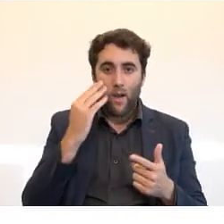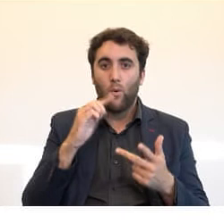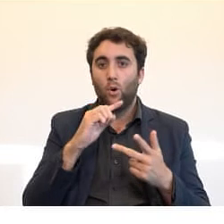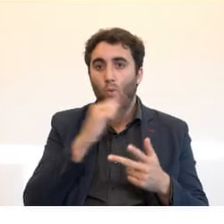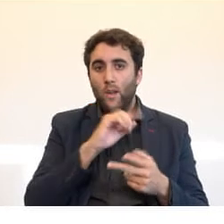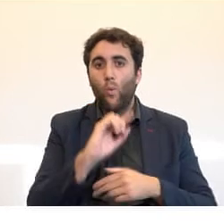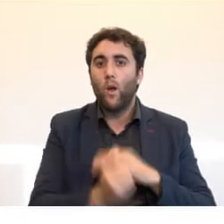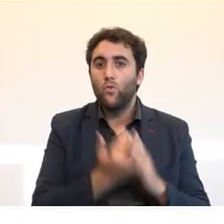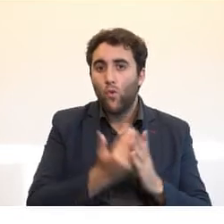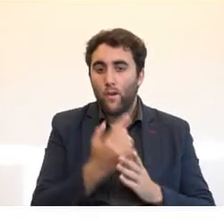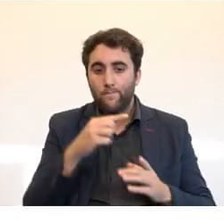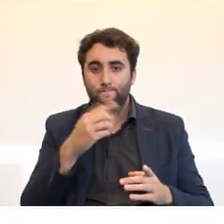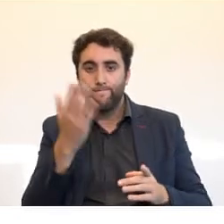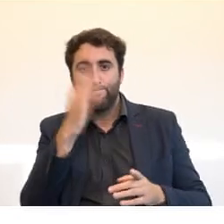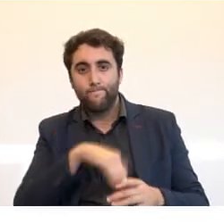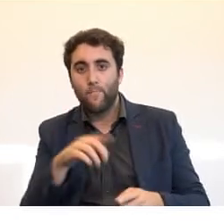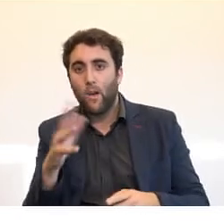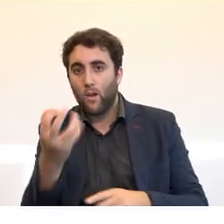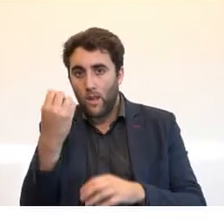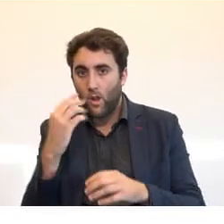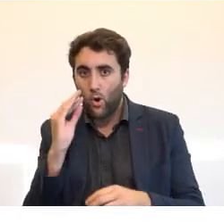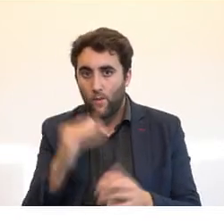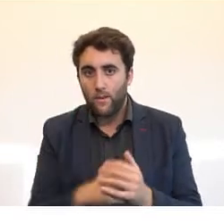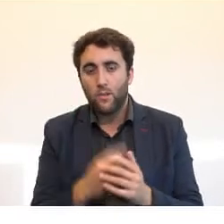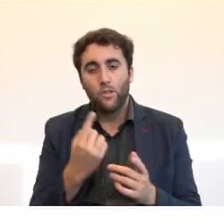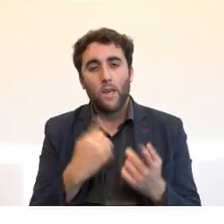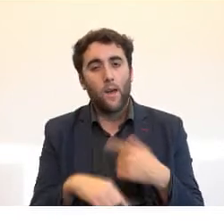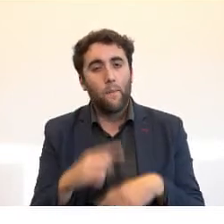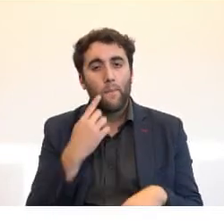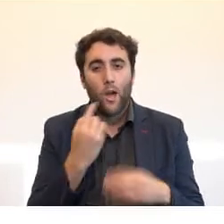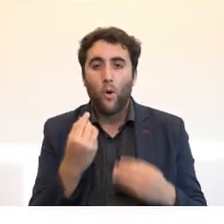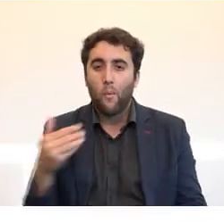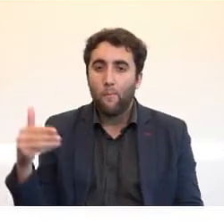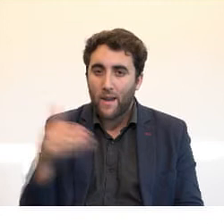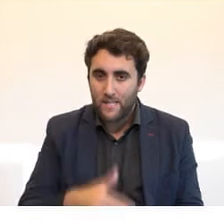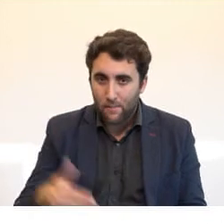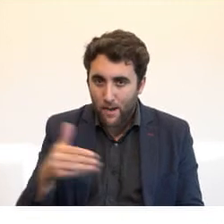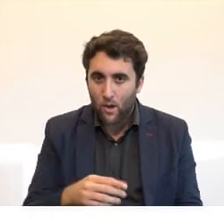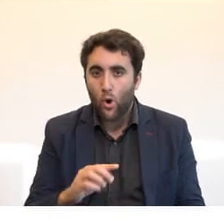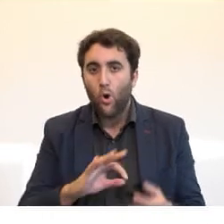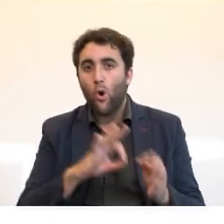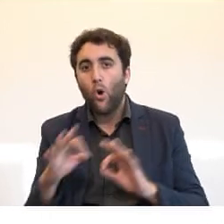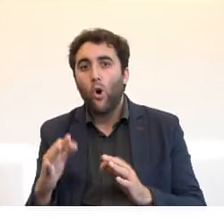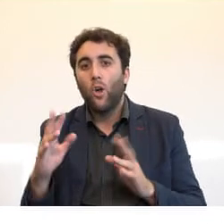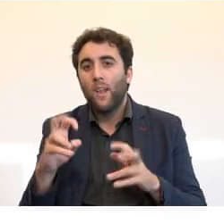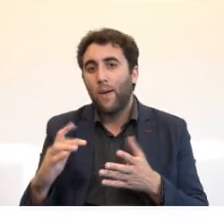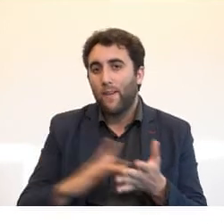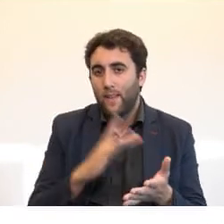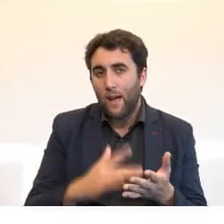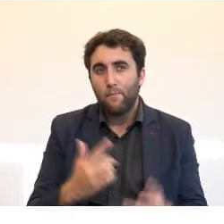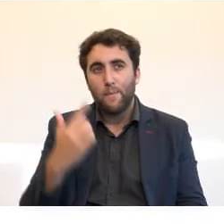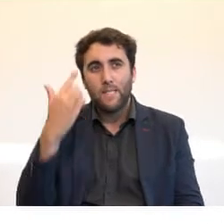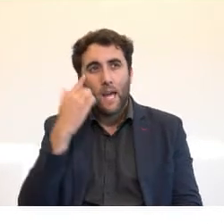Y a lo mejor si hablamos también de cómo participar en ese contexto o en ese escenario digital, deberíamos empezar